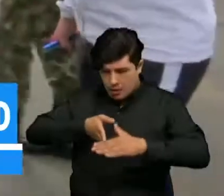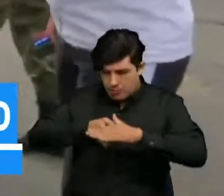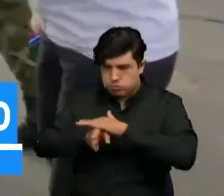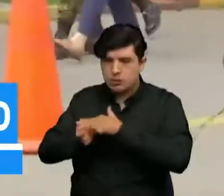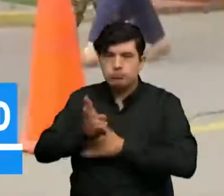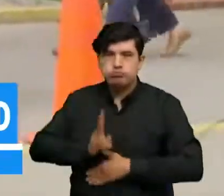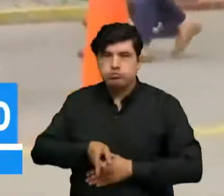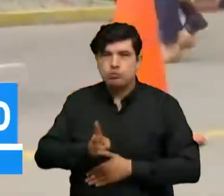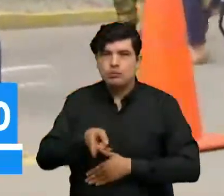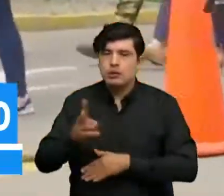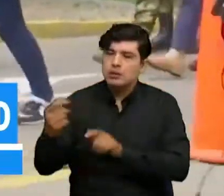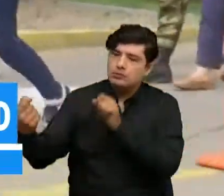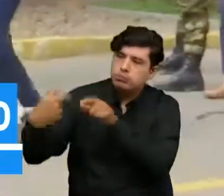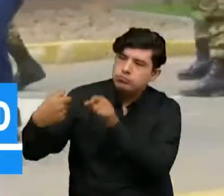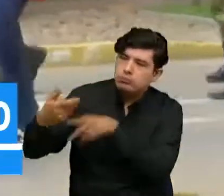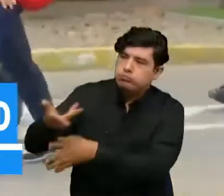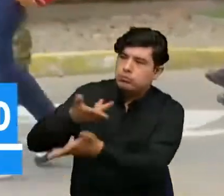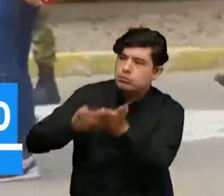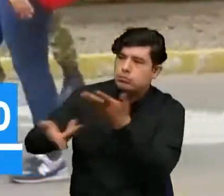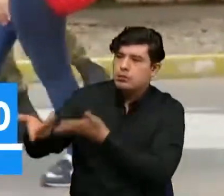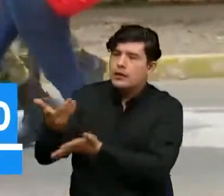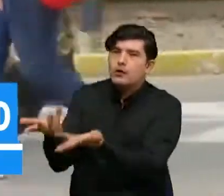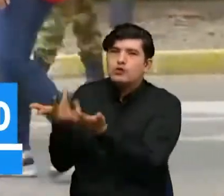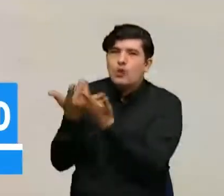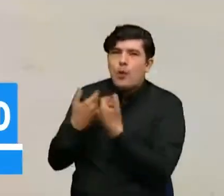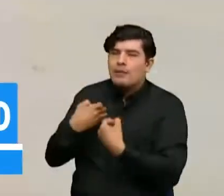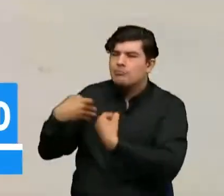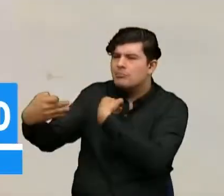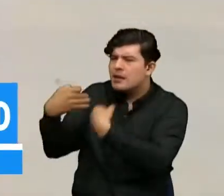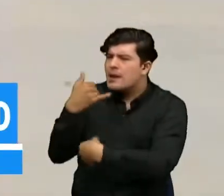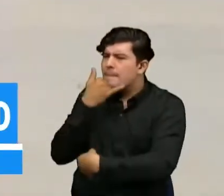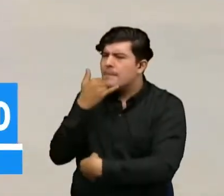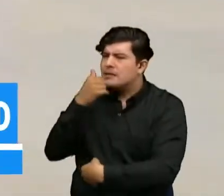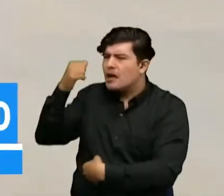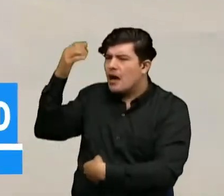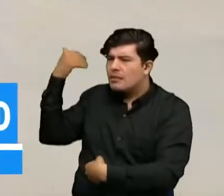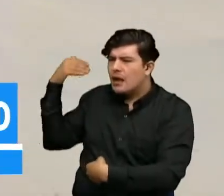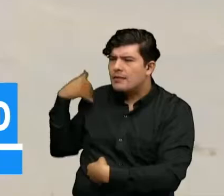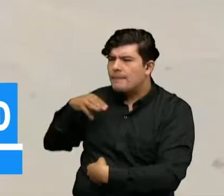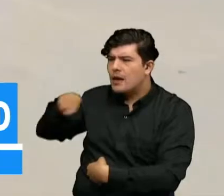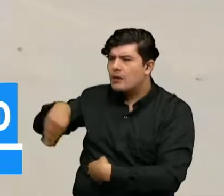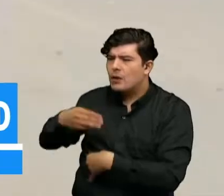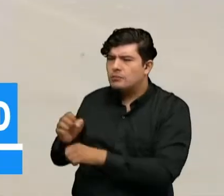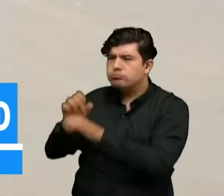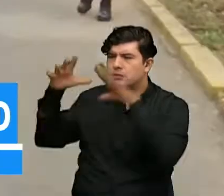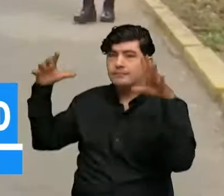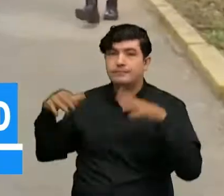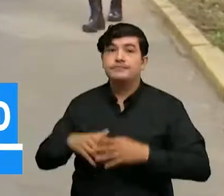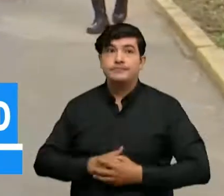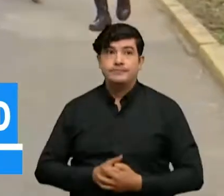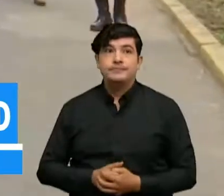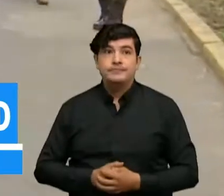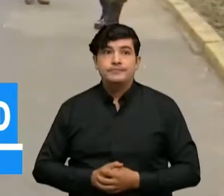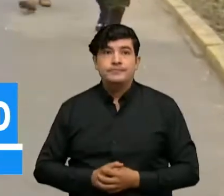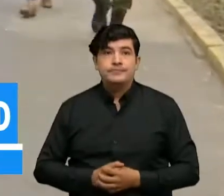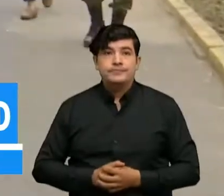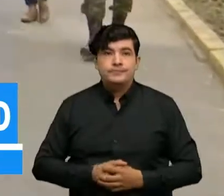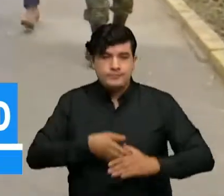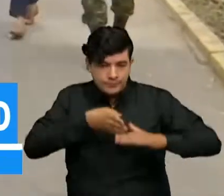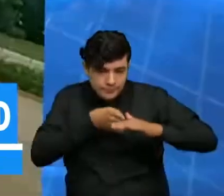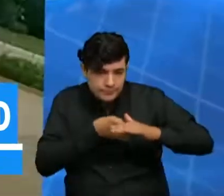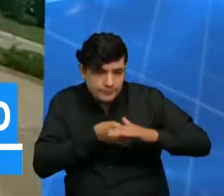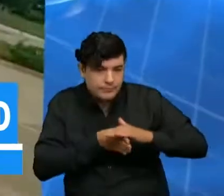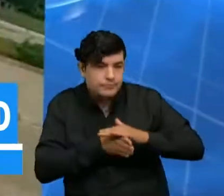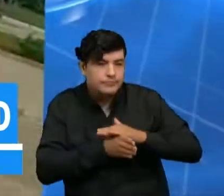principal para hablar con la prensa y explicar algunos detalles de lo ocurrido durante el día del suceso. Luego de caminar algunos cuántos metros, empieza a